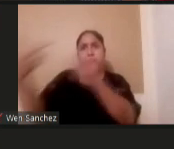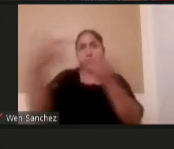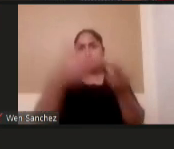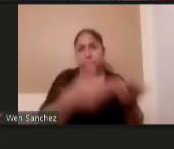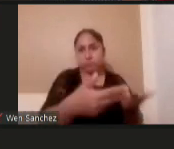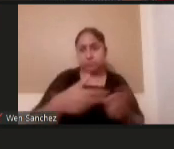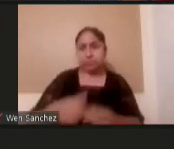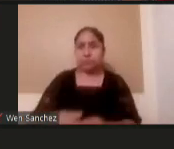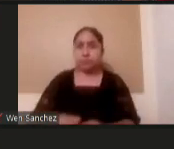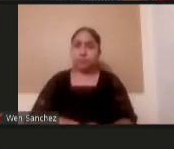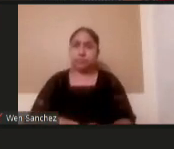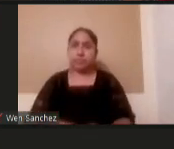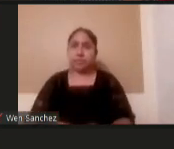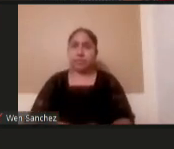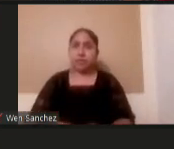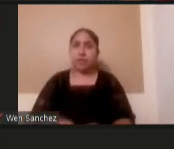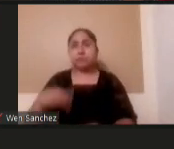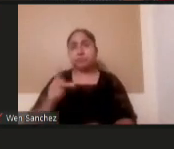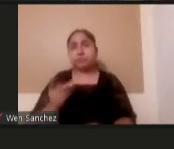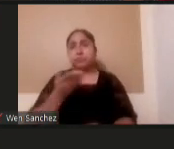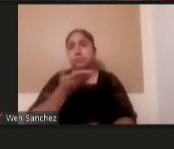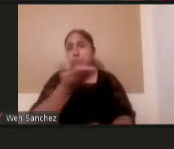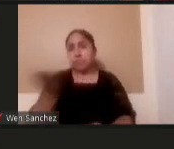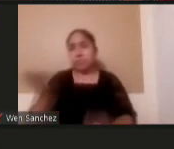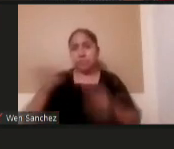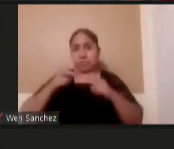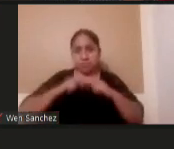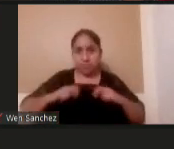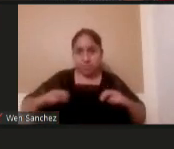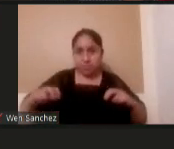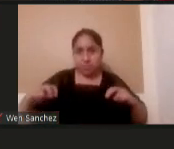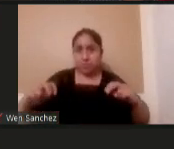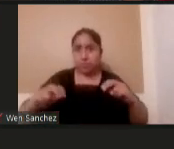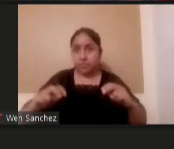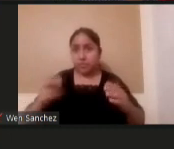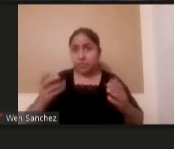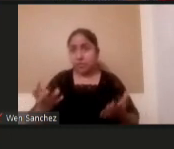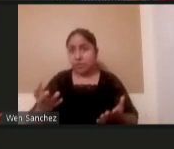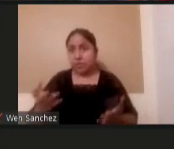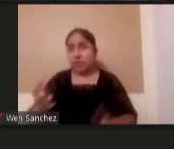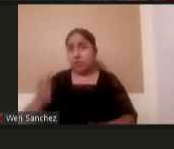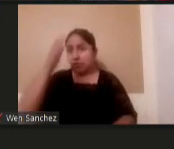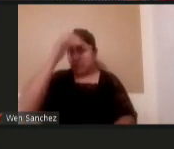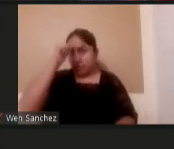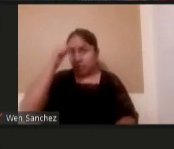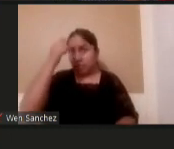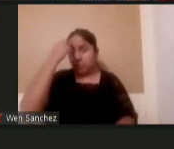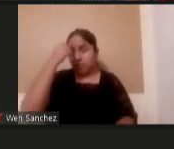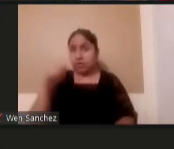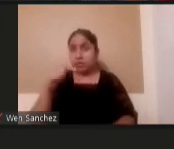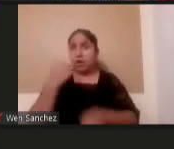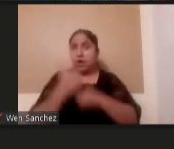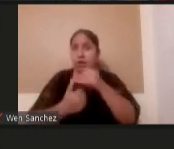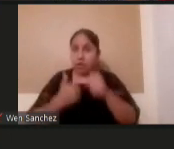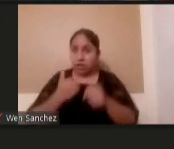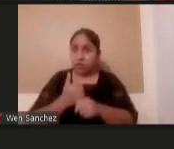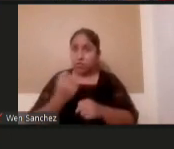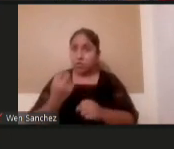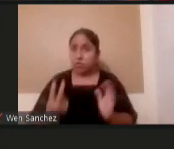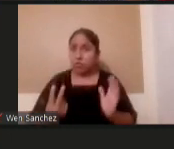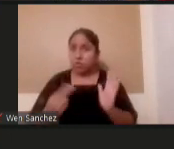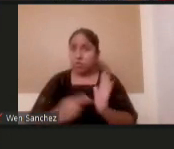consideración del honorable ayuntamiento esta condición para que este mismo año se esté invirtiendo